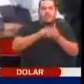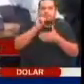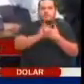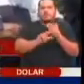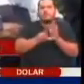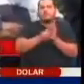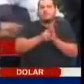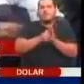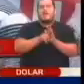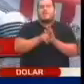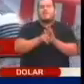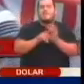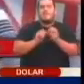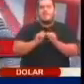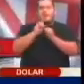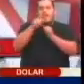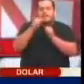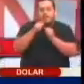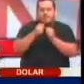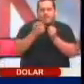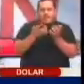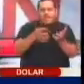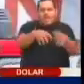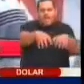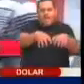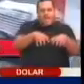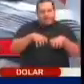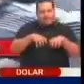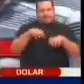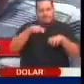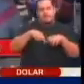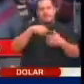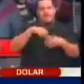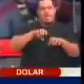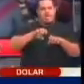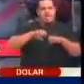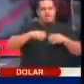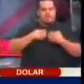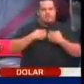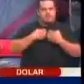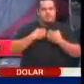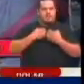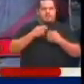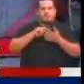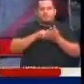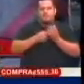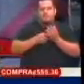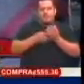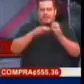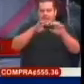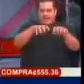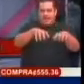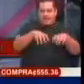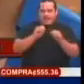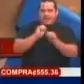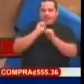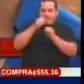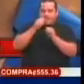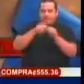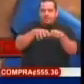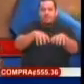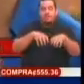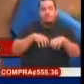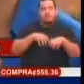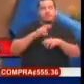Rica, ya que no cumple con estudios científicos que demuestren que se puede hacer pesca de arrastre de manera sostenible. Como ustedes saben, la pesca de